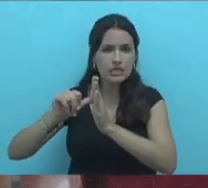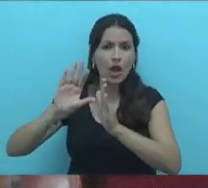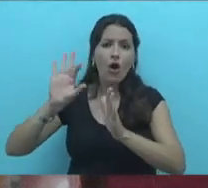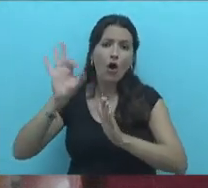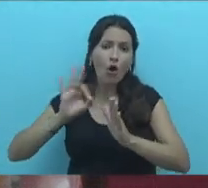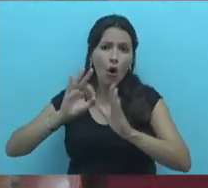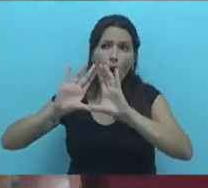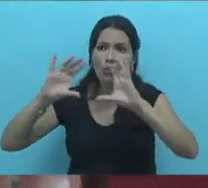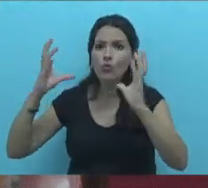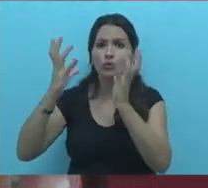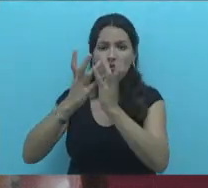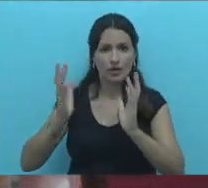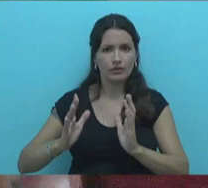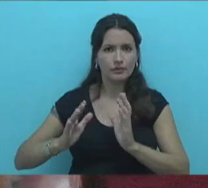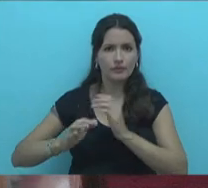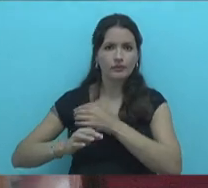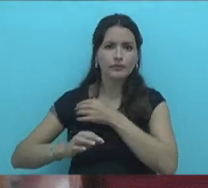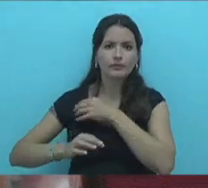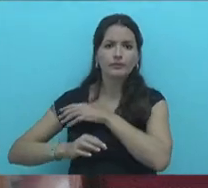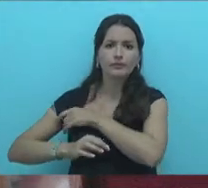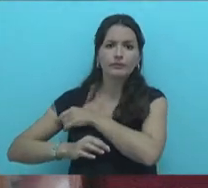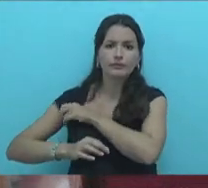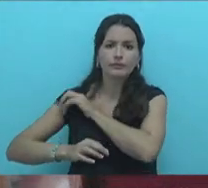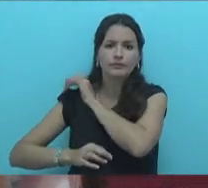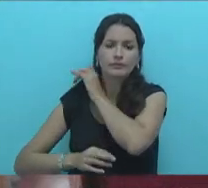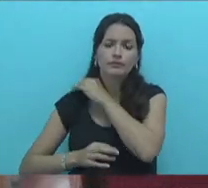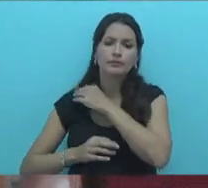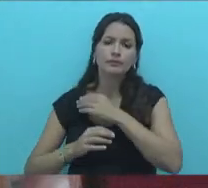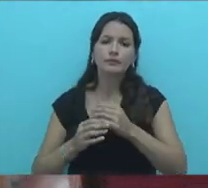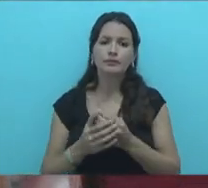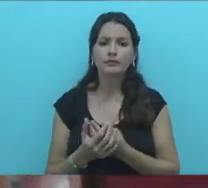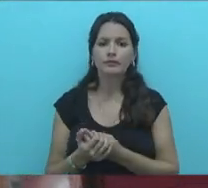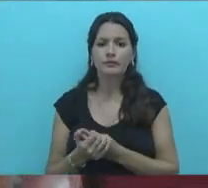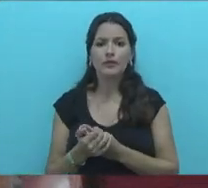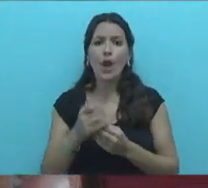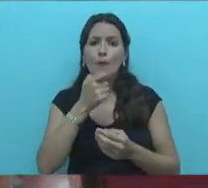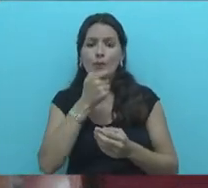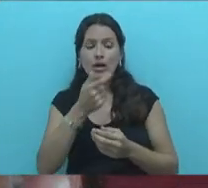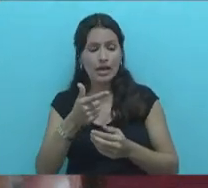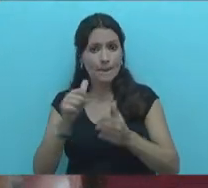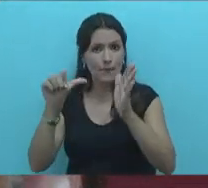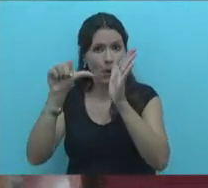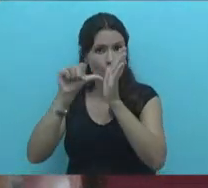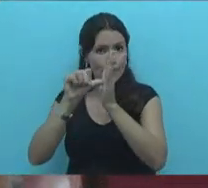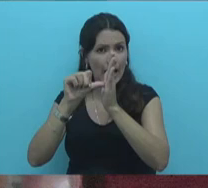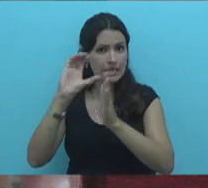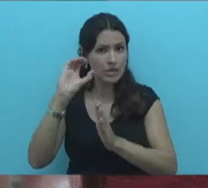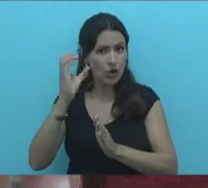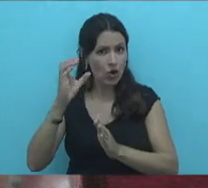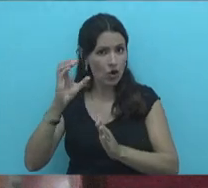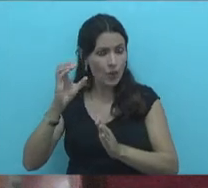Y en algunos, lo más genuflexo, lo más cipayo, como Colombia, 7 bases